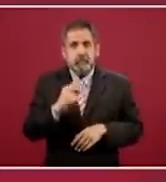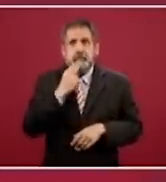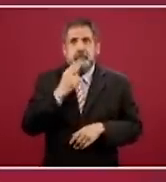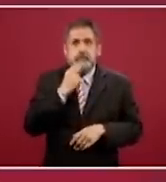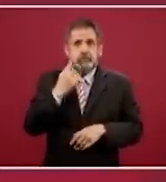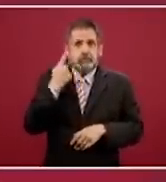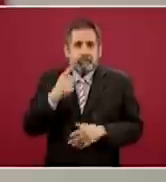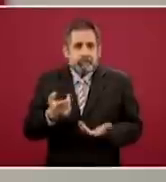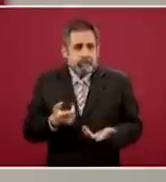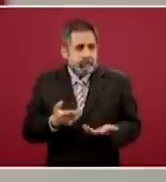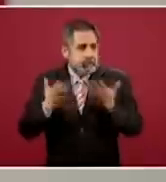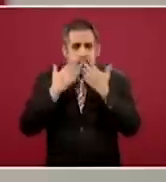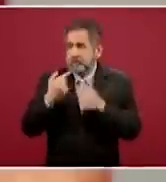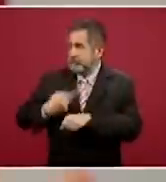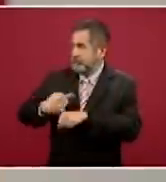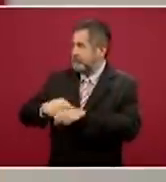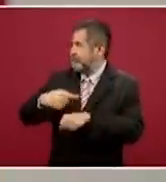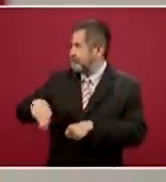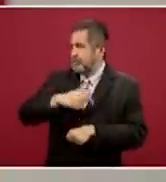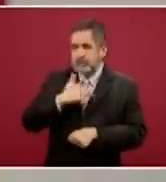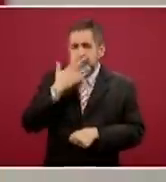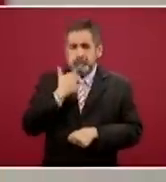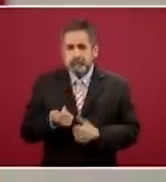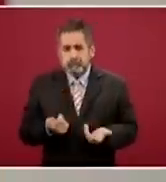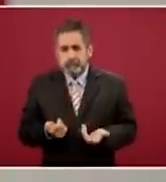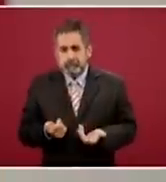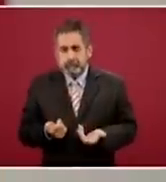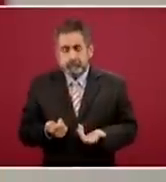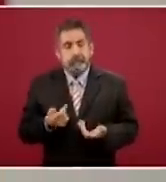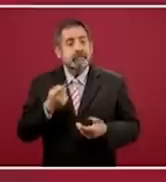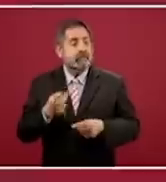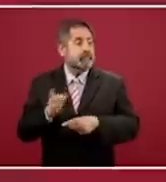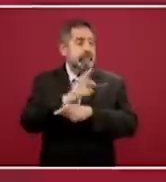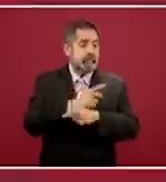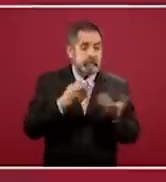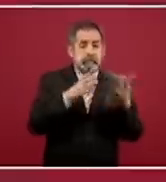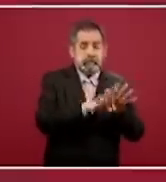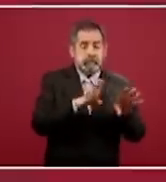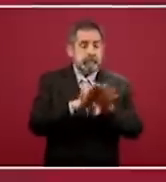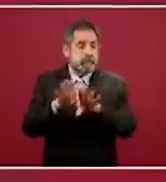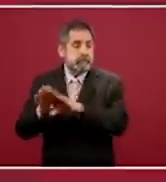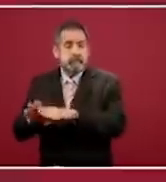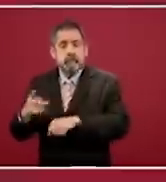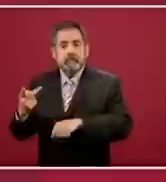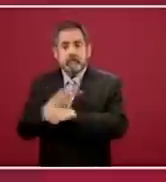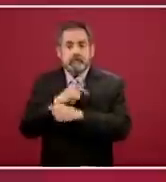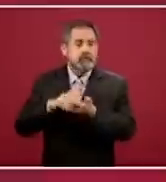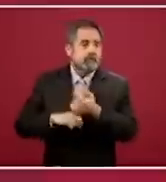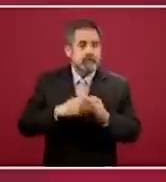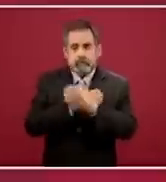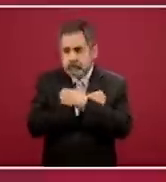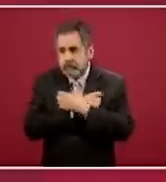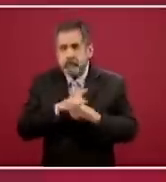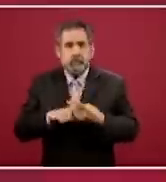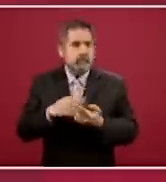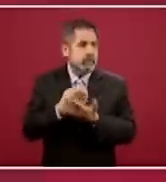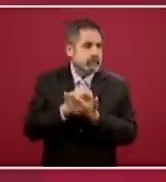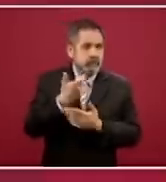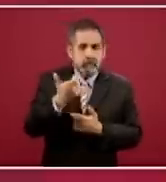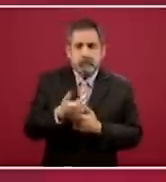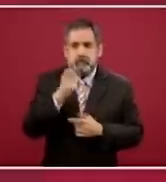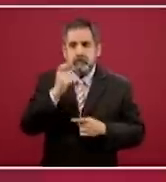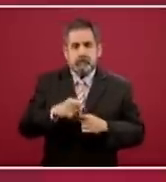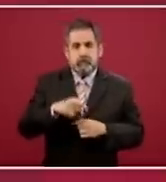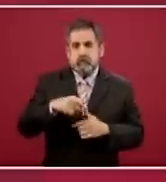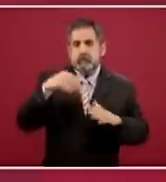mucha utilidad. Y en cambio, como ya lo hicimos desde temprano, el sistema educativo, económico,